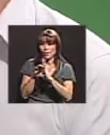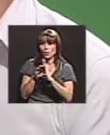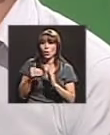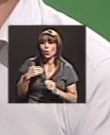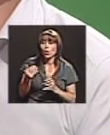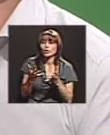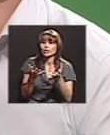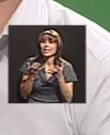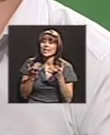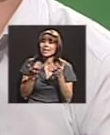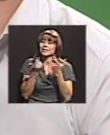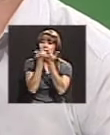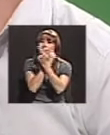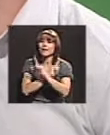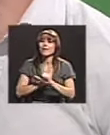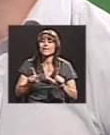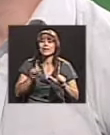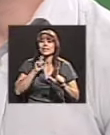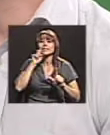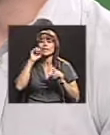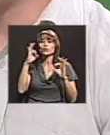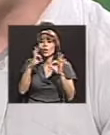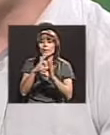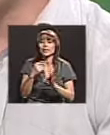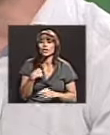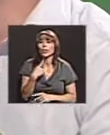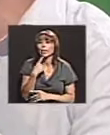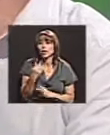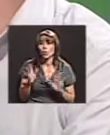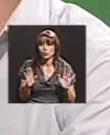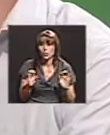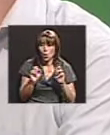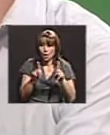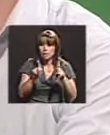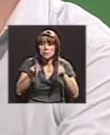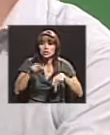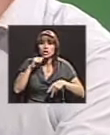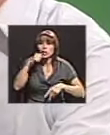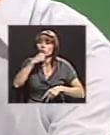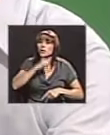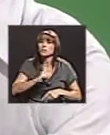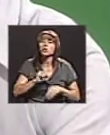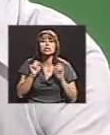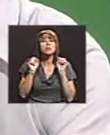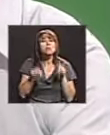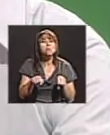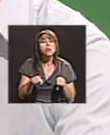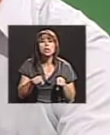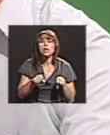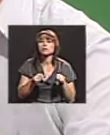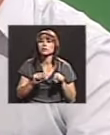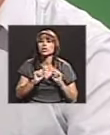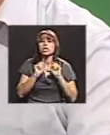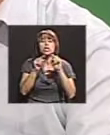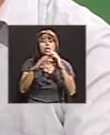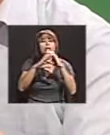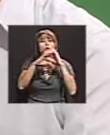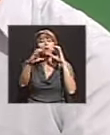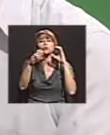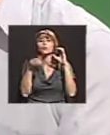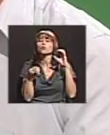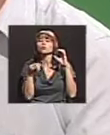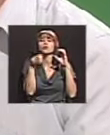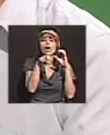se quiere ser libre sexualmente yo digo okay que puedan los adultos mayores salir a un autobús salir afuera aarse y